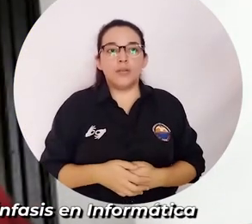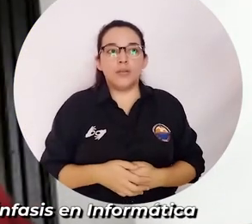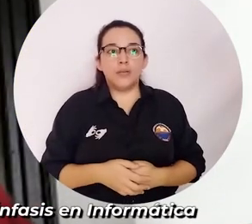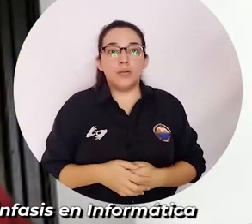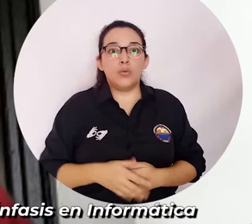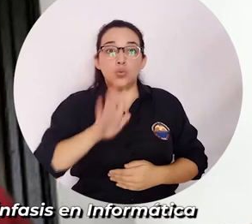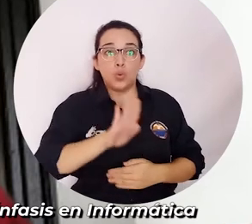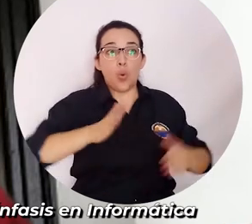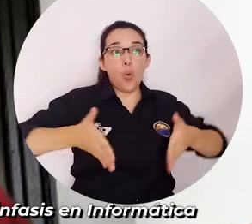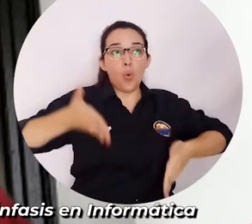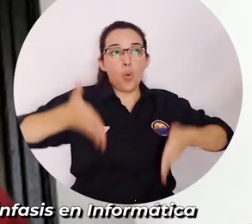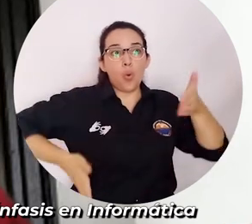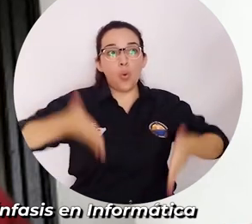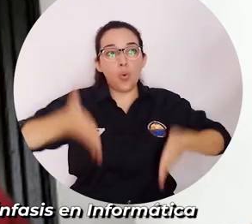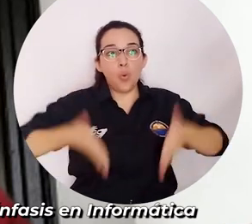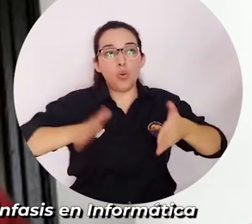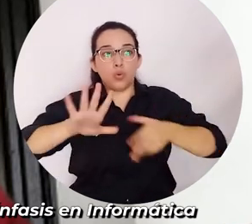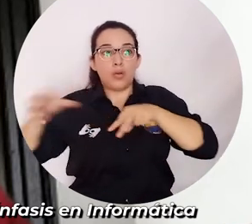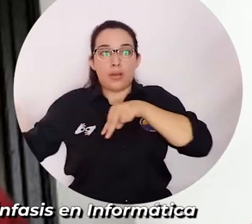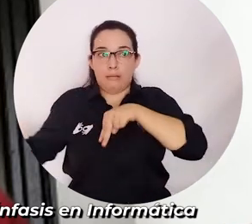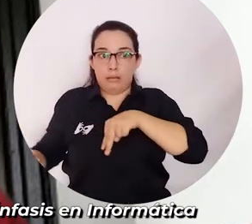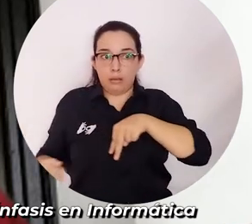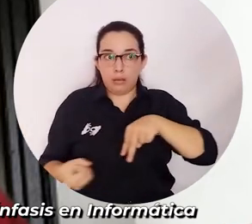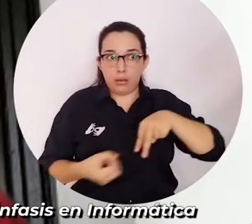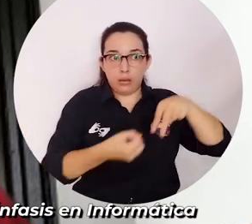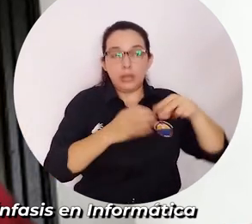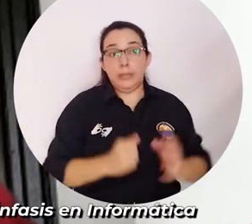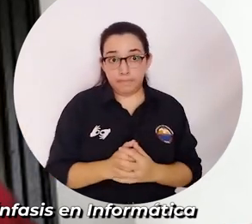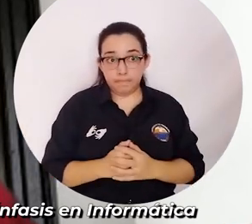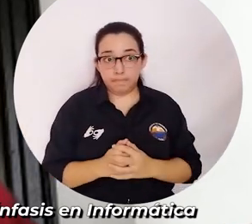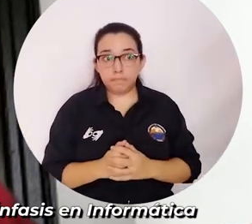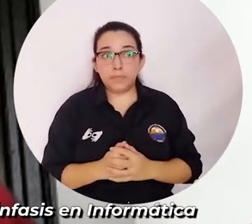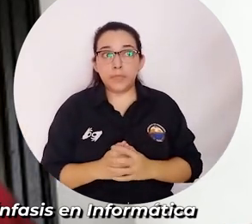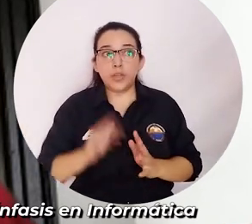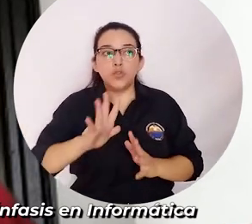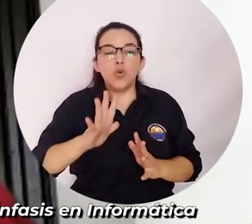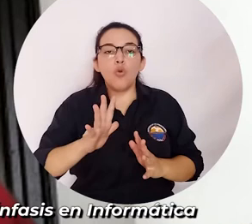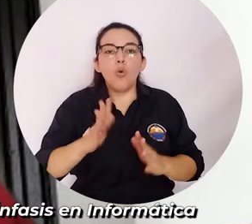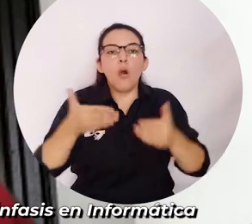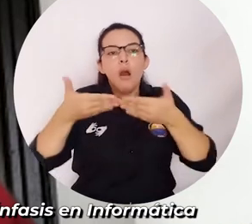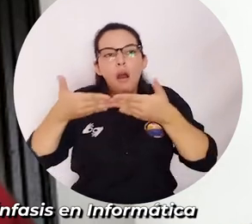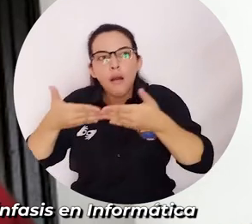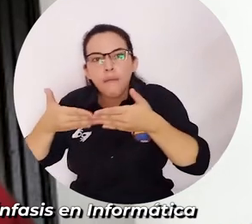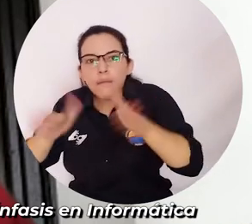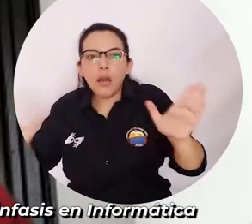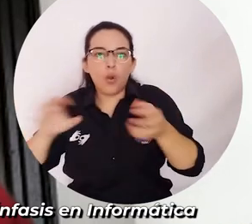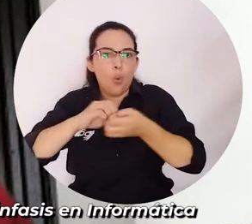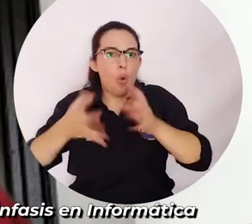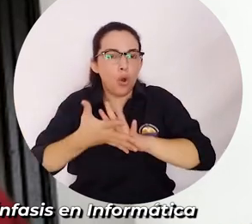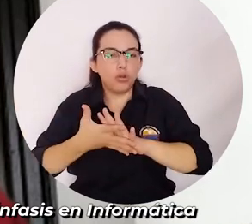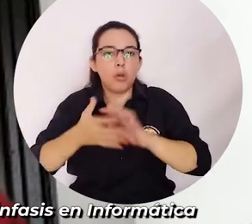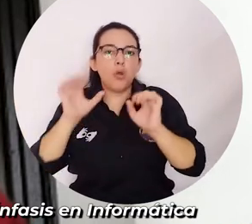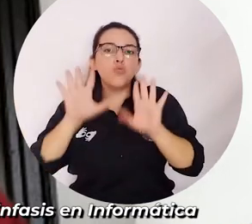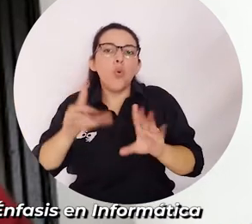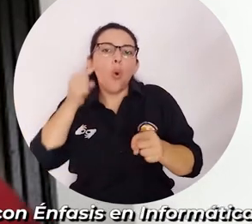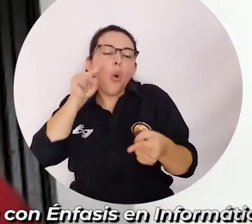Este robot es un robot principalmente educativo, ¿cierto? Que su filosofía es de código abierto, con la intención